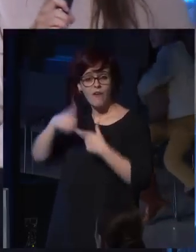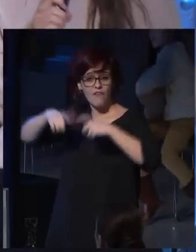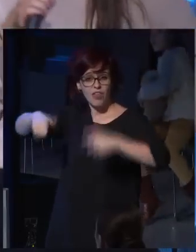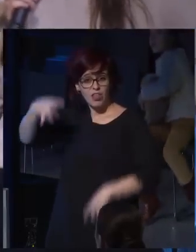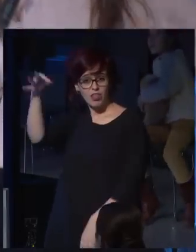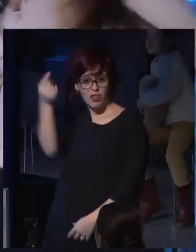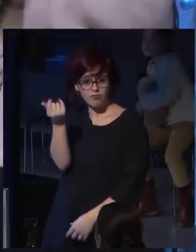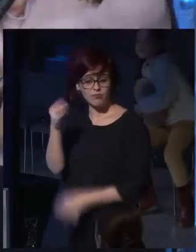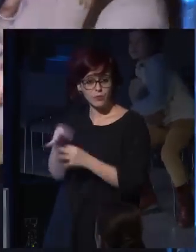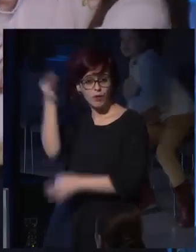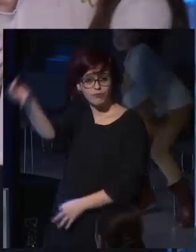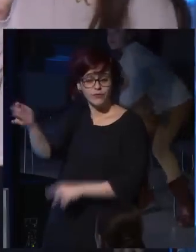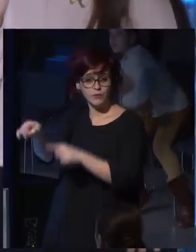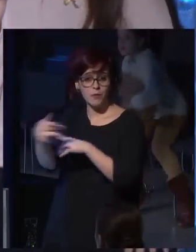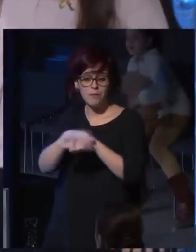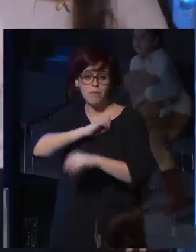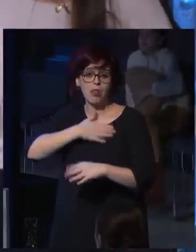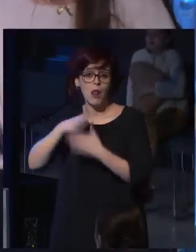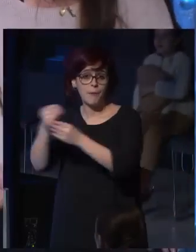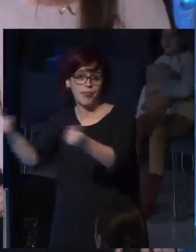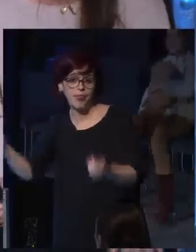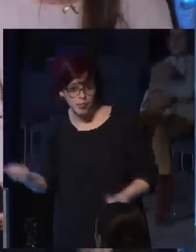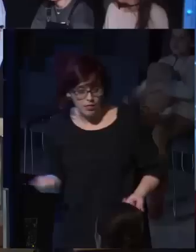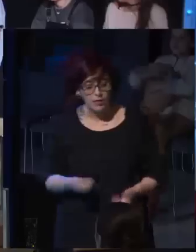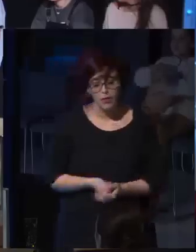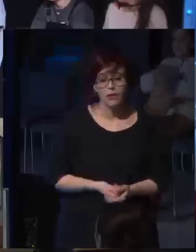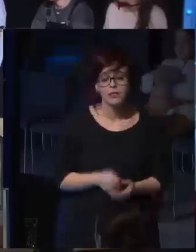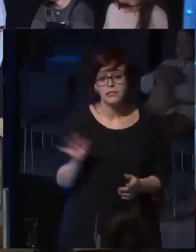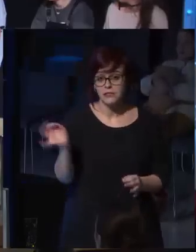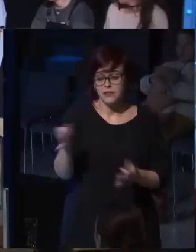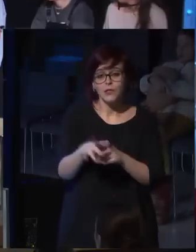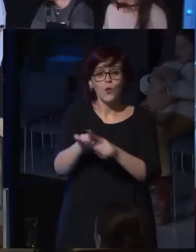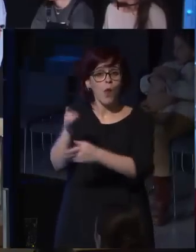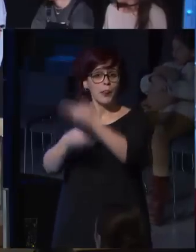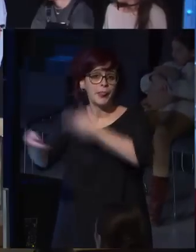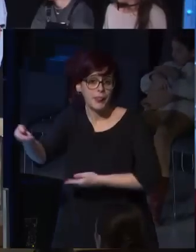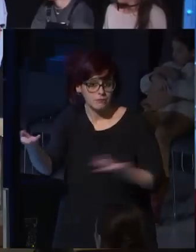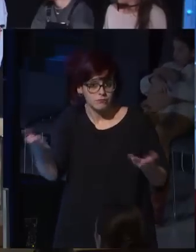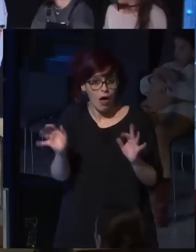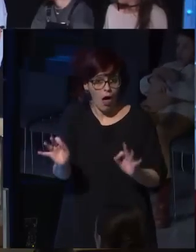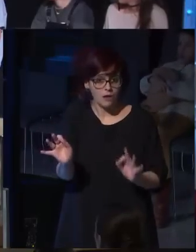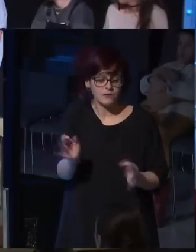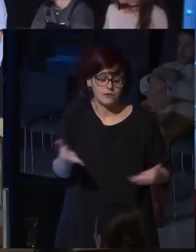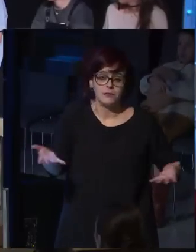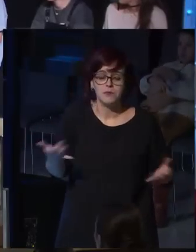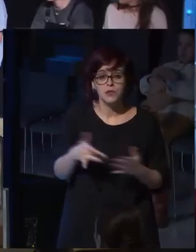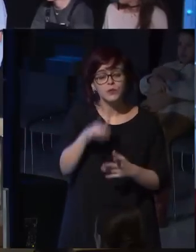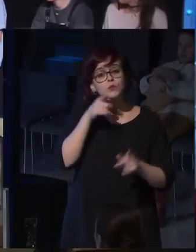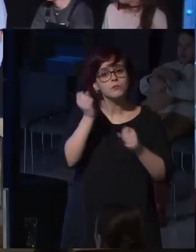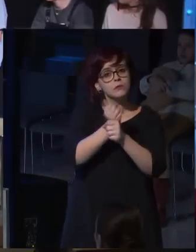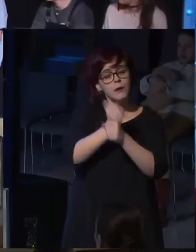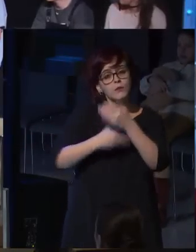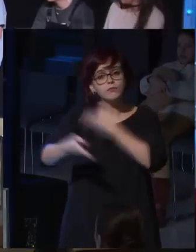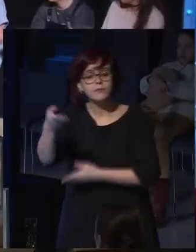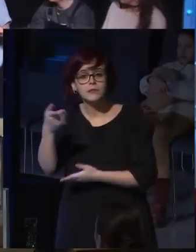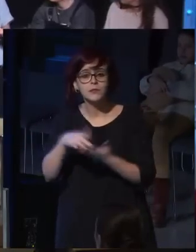que va literalmente así y mañana en el bocadillo fuera. Claro, sí, es casi el trueque, pero que la verdad que es la respuesta a un trabajo.